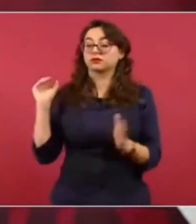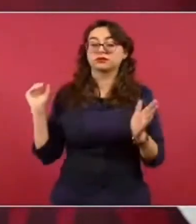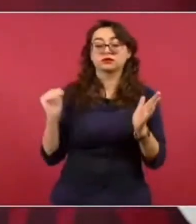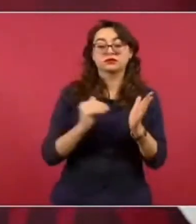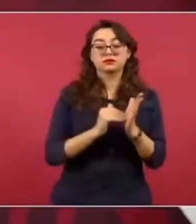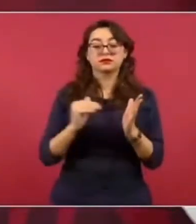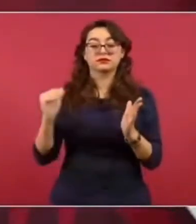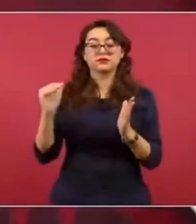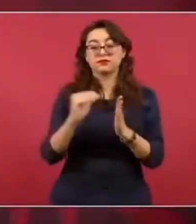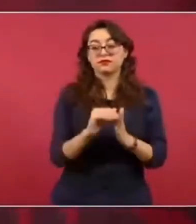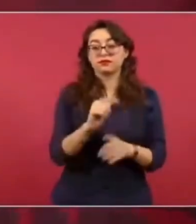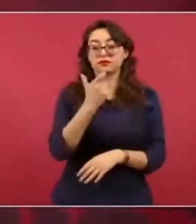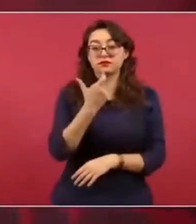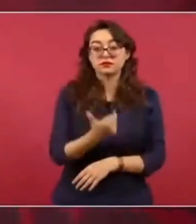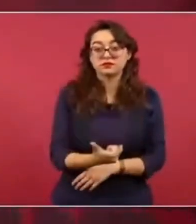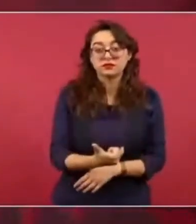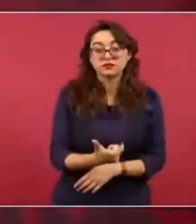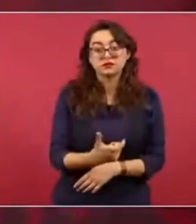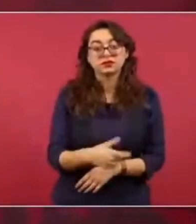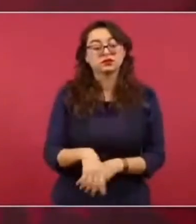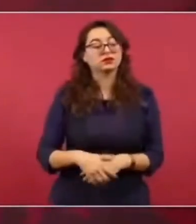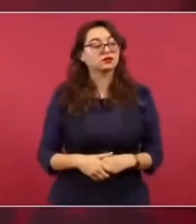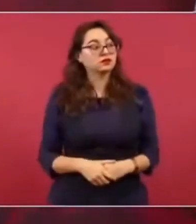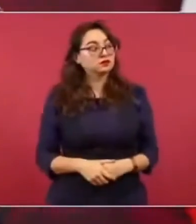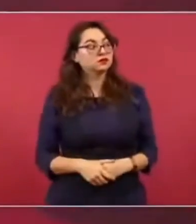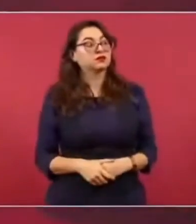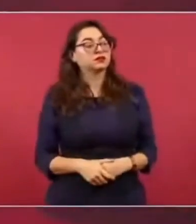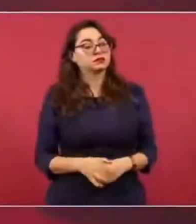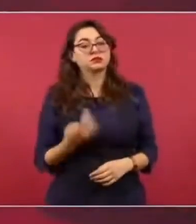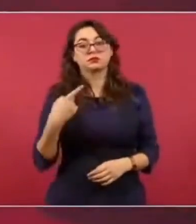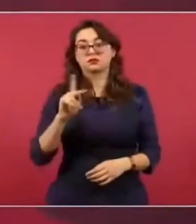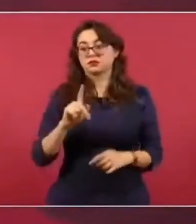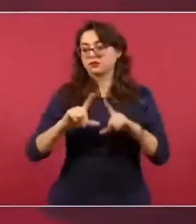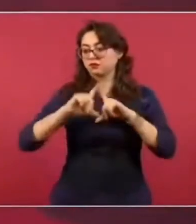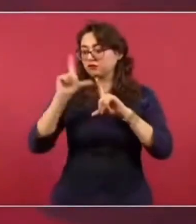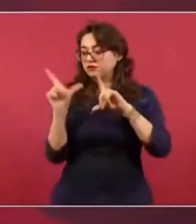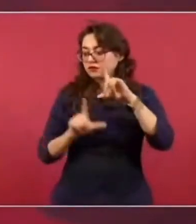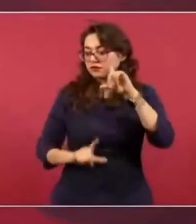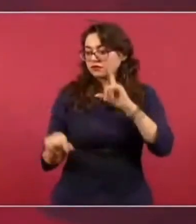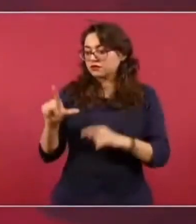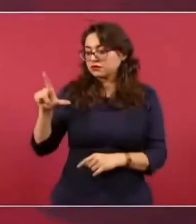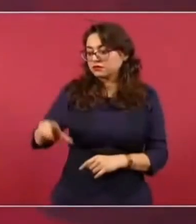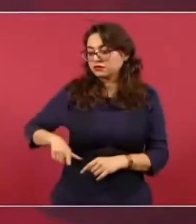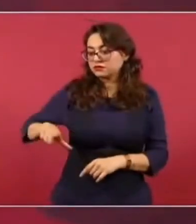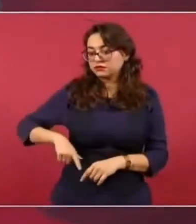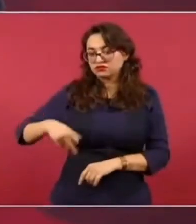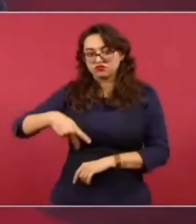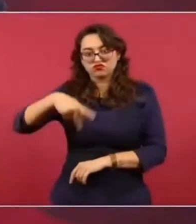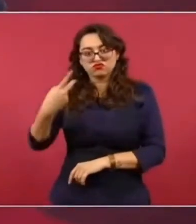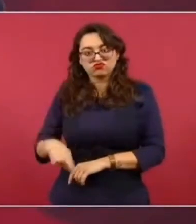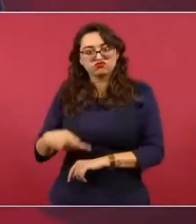¿Y por qué el gobierno no va a tener su banco?